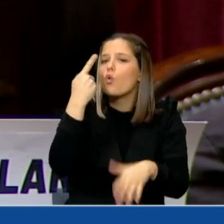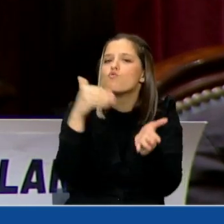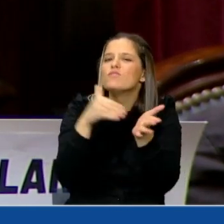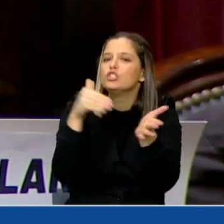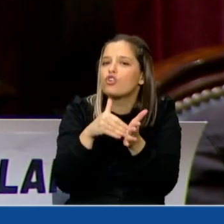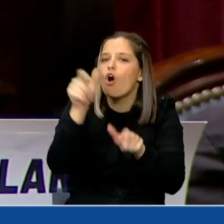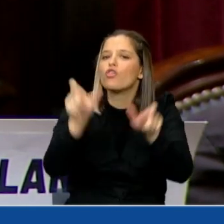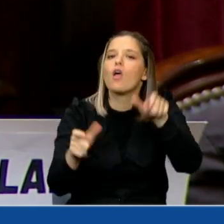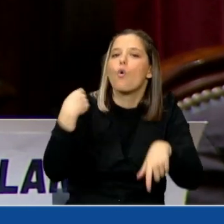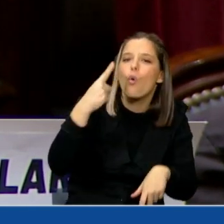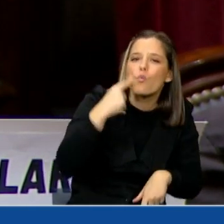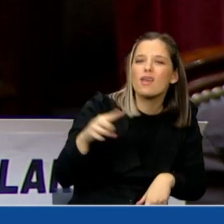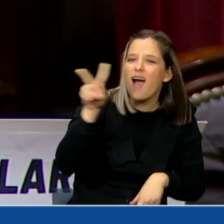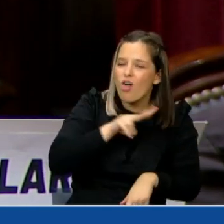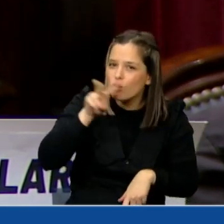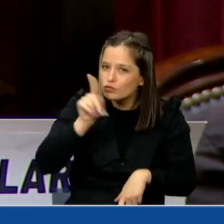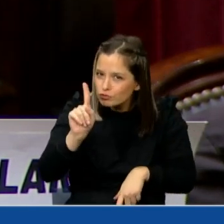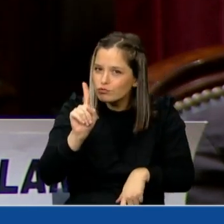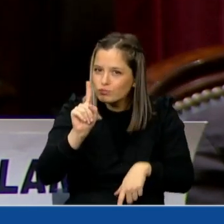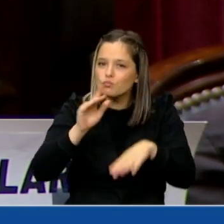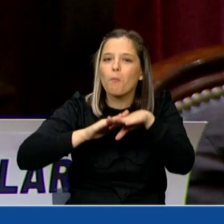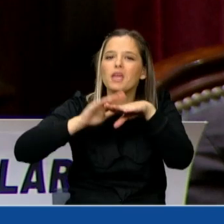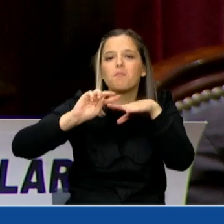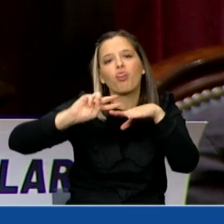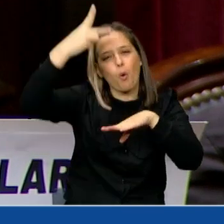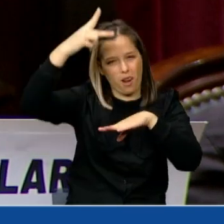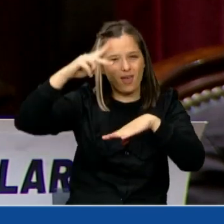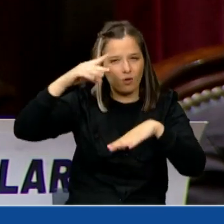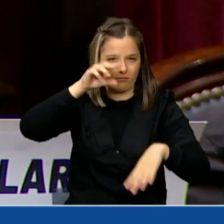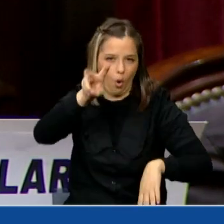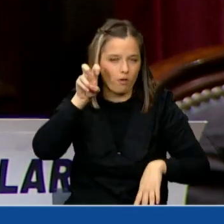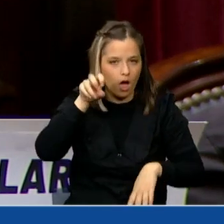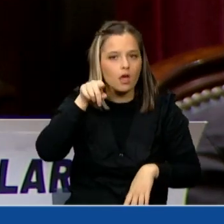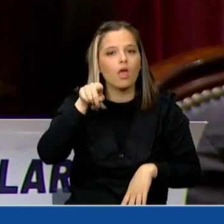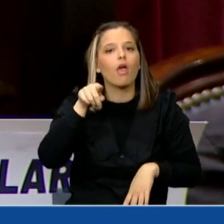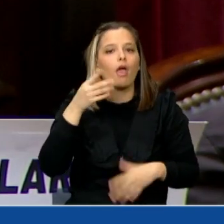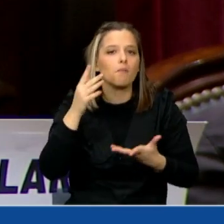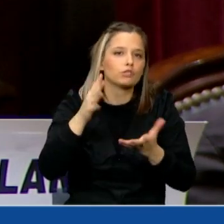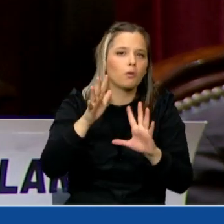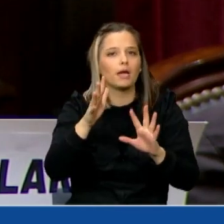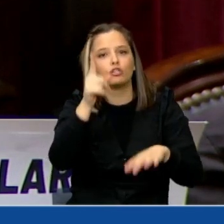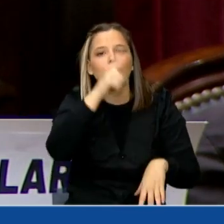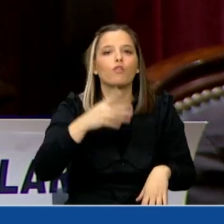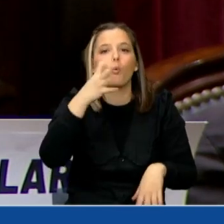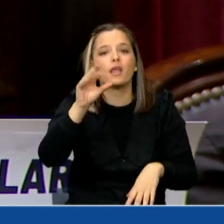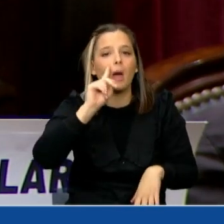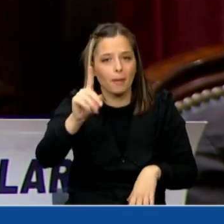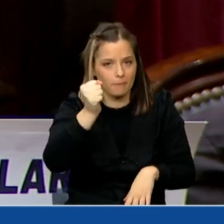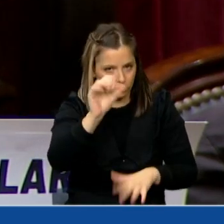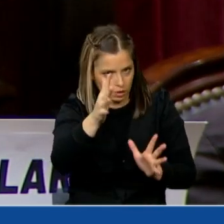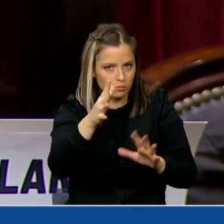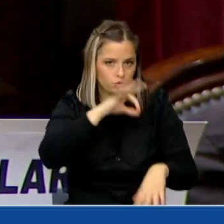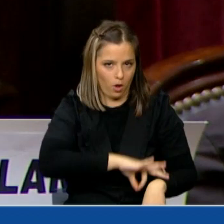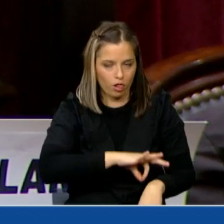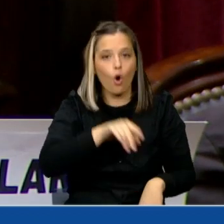de jubiladas y jubilados que están por encima de 2 mínimas, perdió, y que equivale a un poco más de 140.000 pesos, perdió